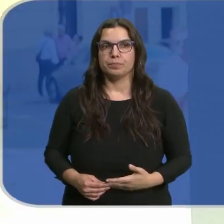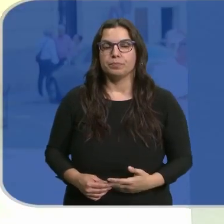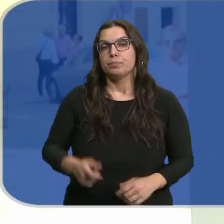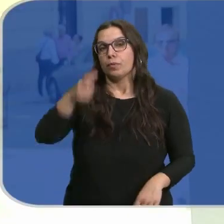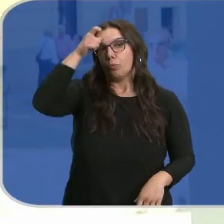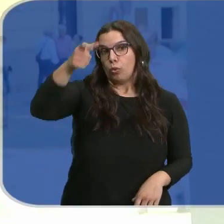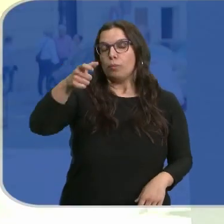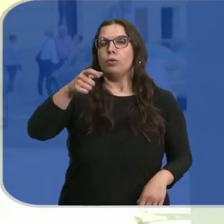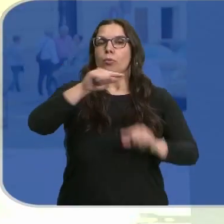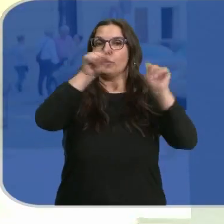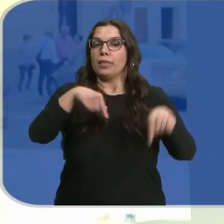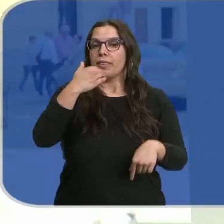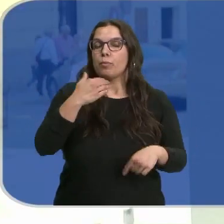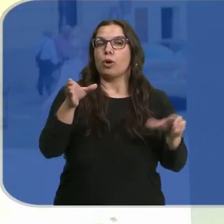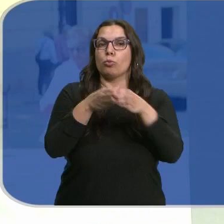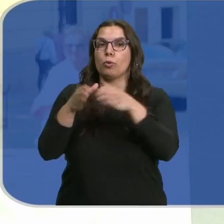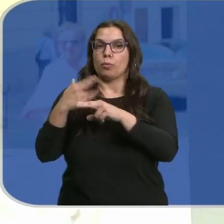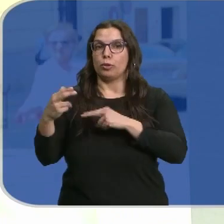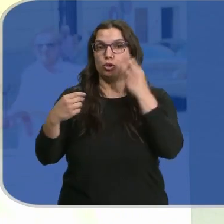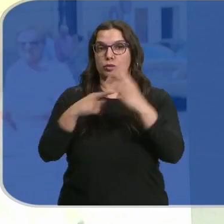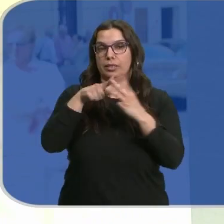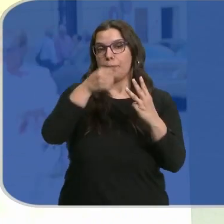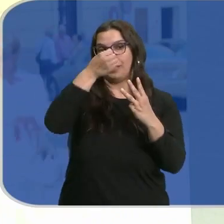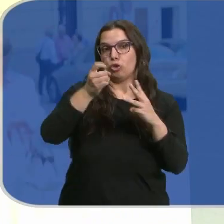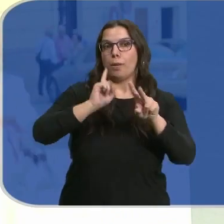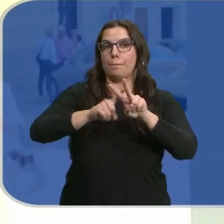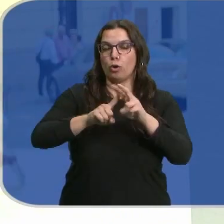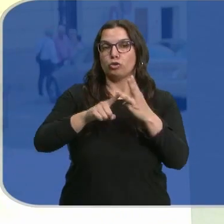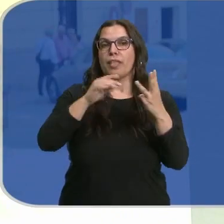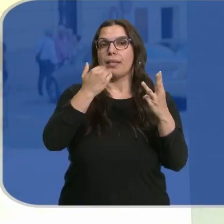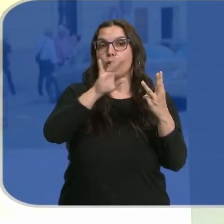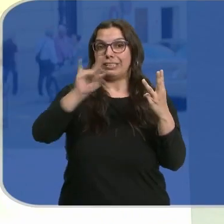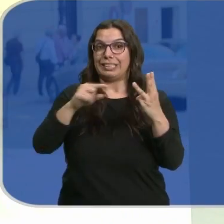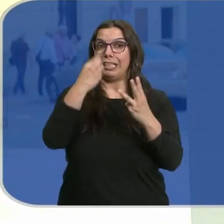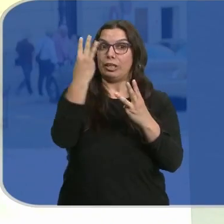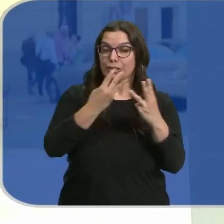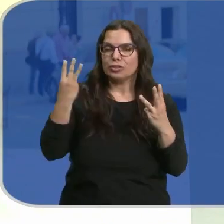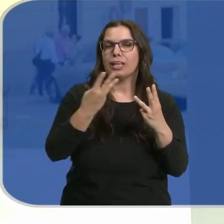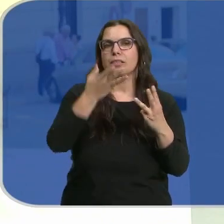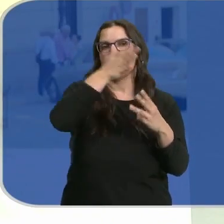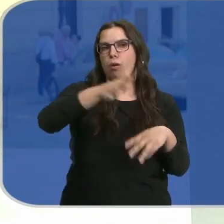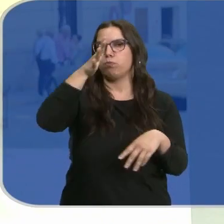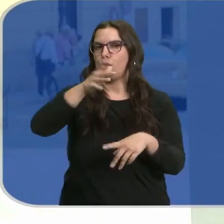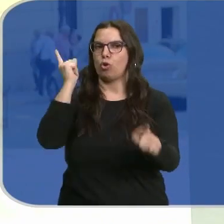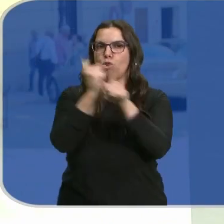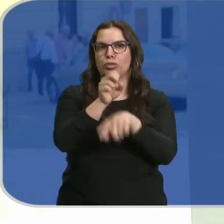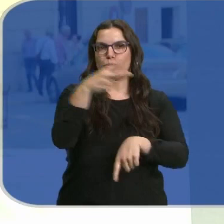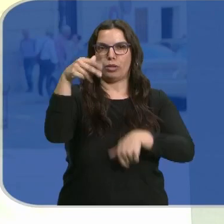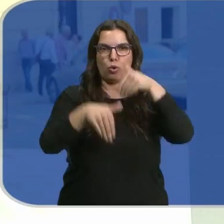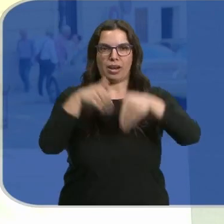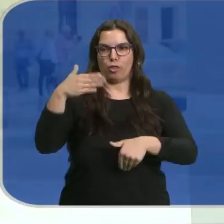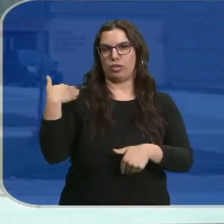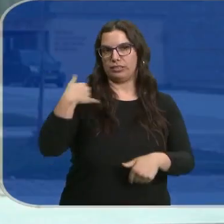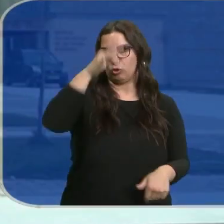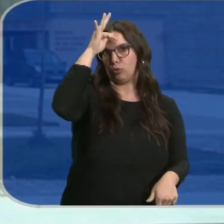En el municipio de Muelas del Pan, 3 partidos políticos, PSOE, Vox y Zamora Sí, han presentado un recurso contencioso administrativo contra el resultado